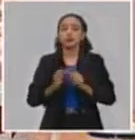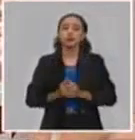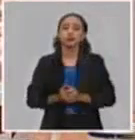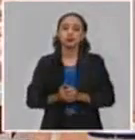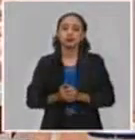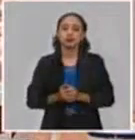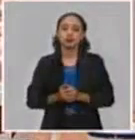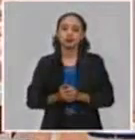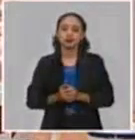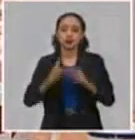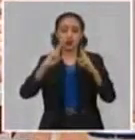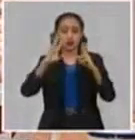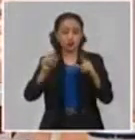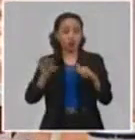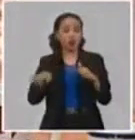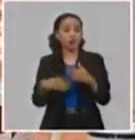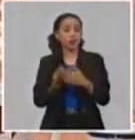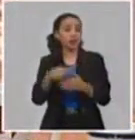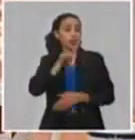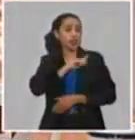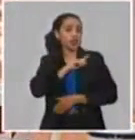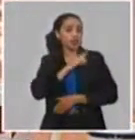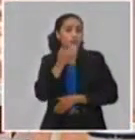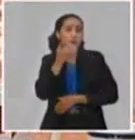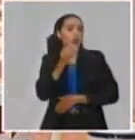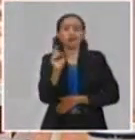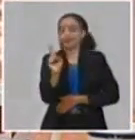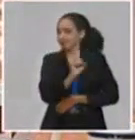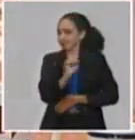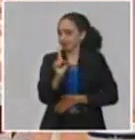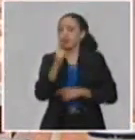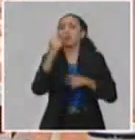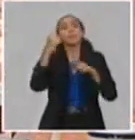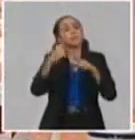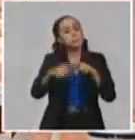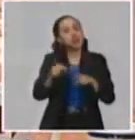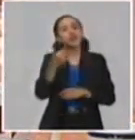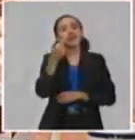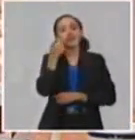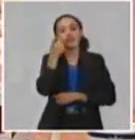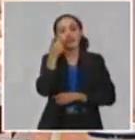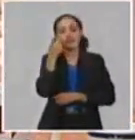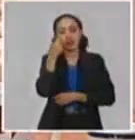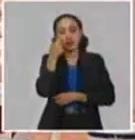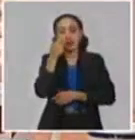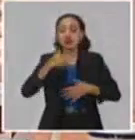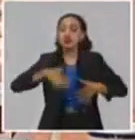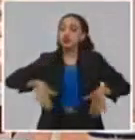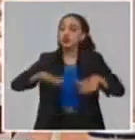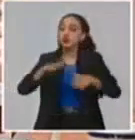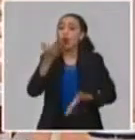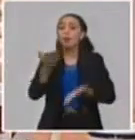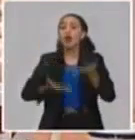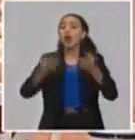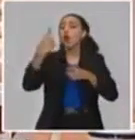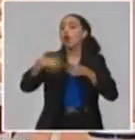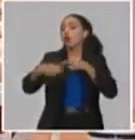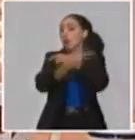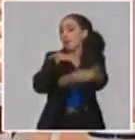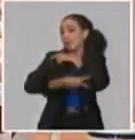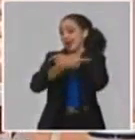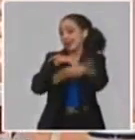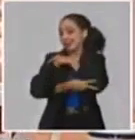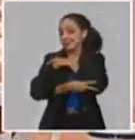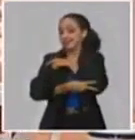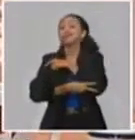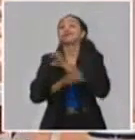los resultados del día de ayer, que no son los mejores, pero realmente si vemos la situación en Cuba difiere mucho de la